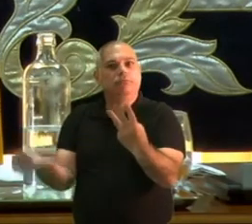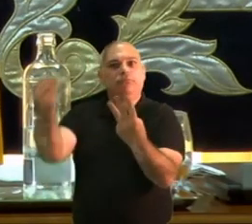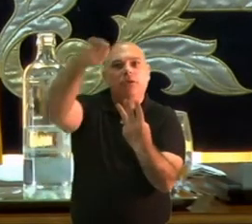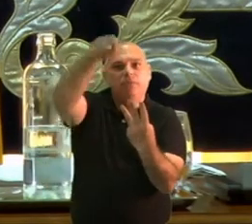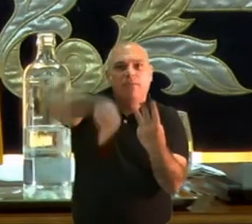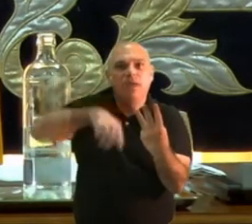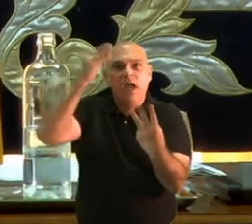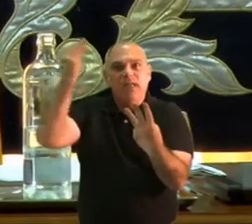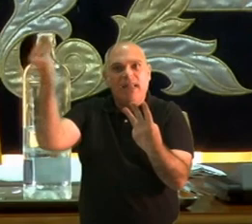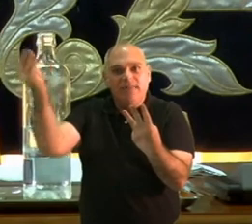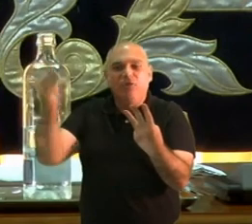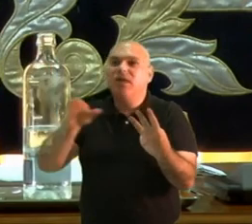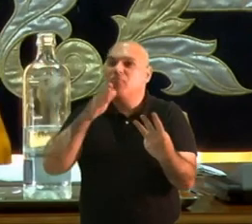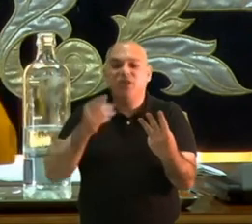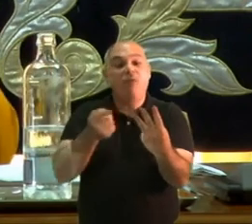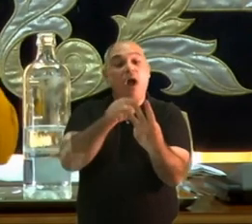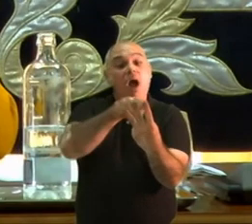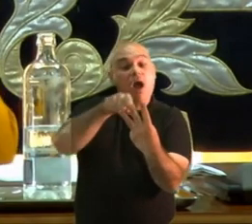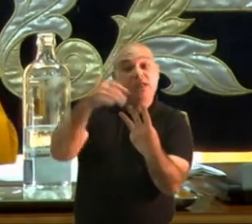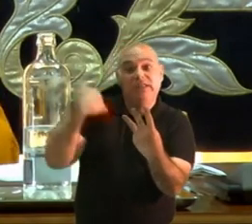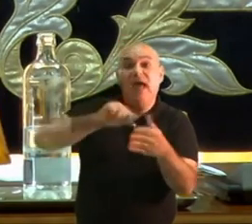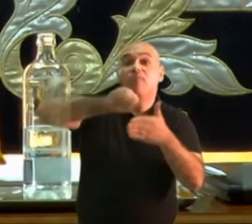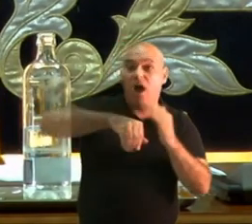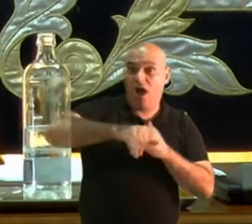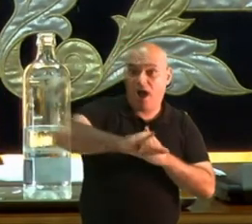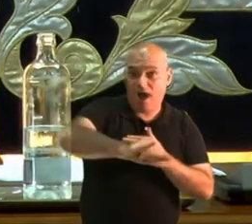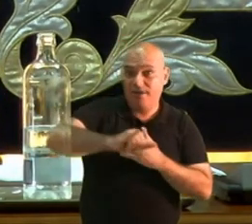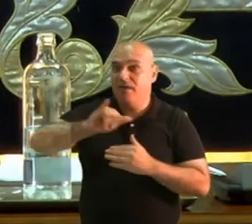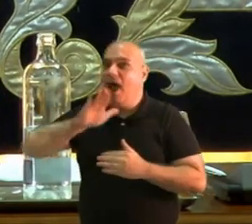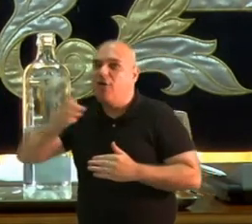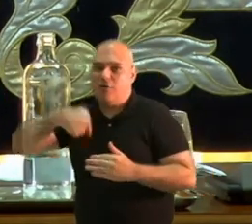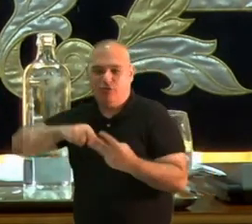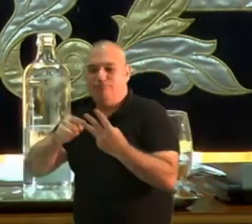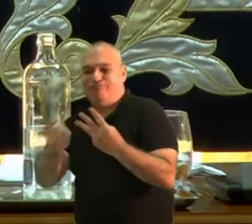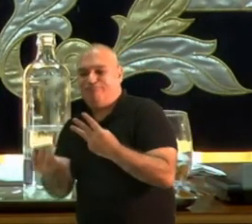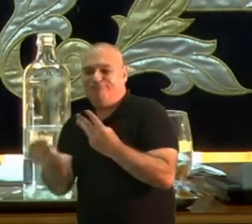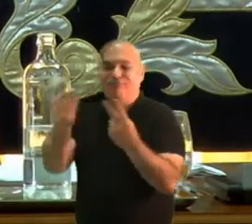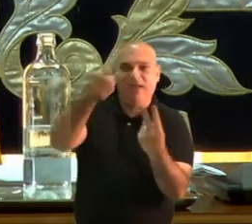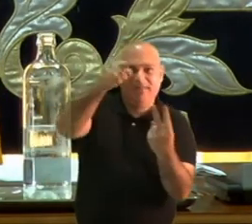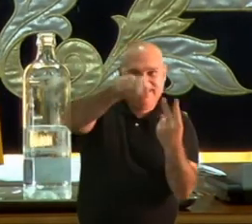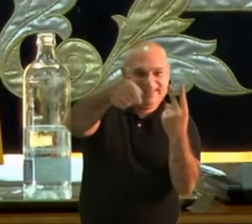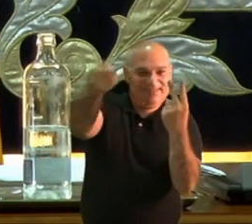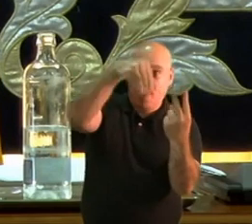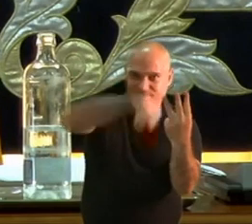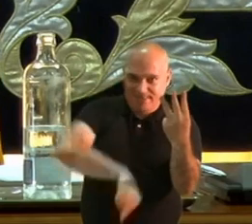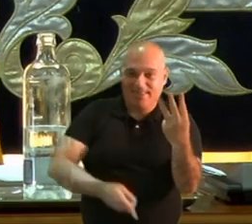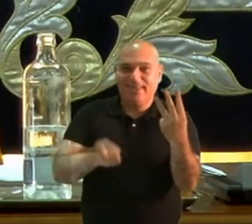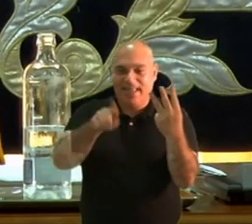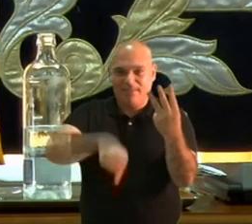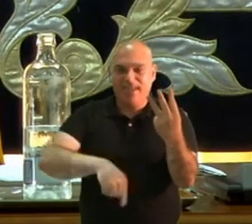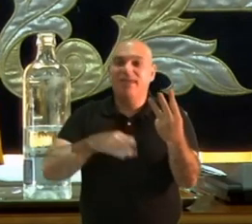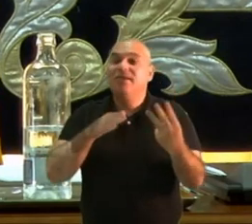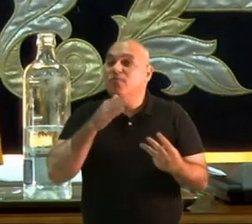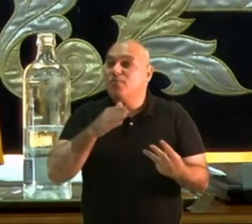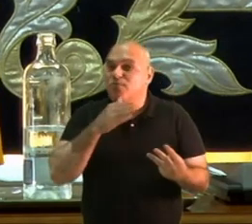que próximamente vamos a suscribir. Un convenio que no nace en el vacío, pues el Plan de Acción de Lima determina las